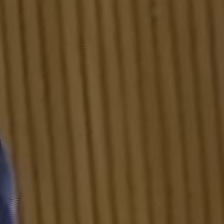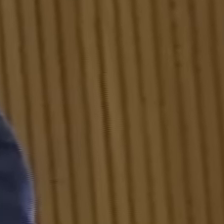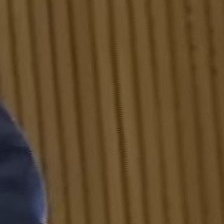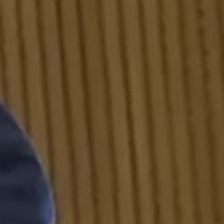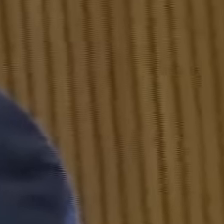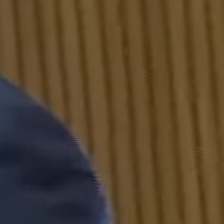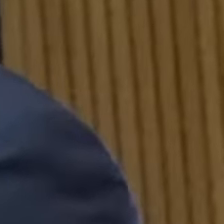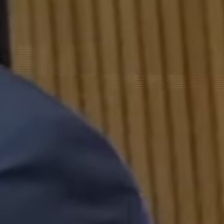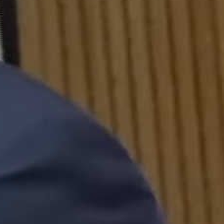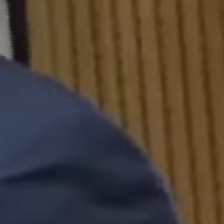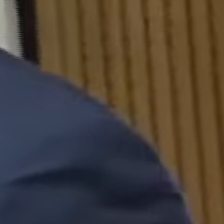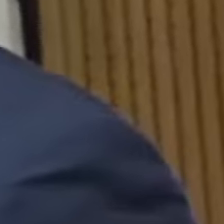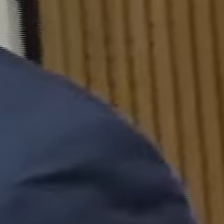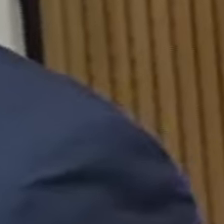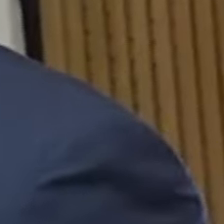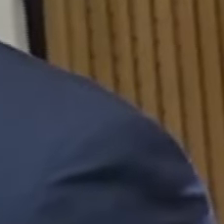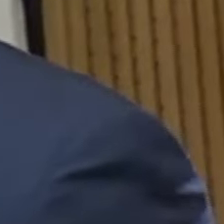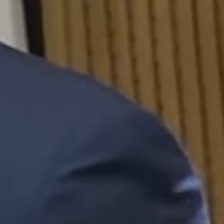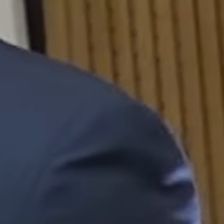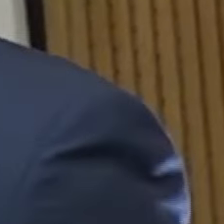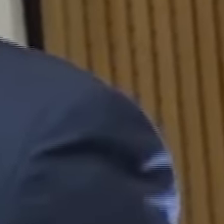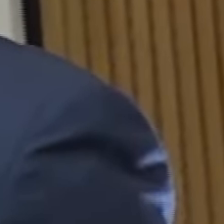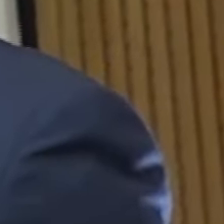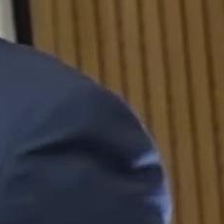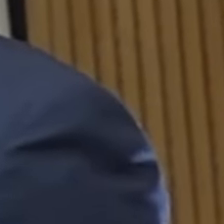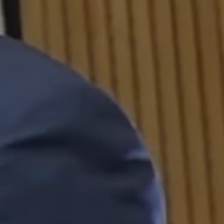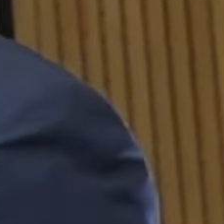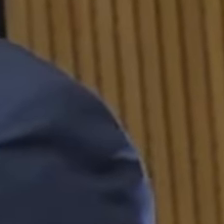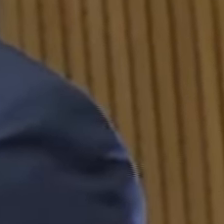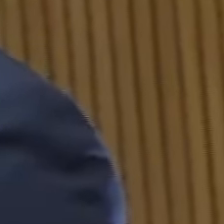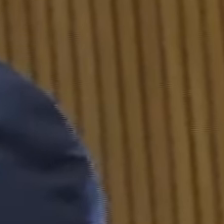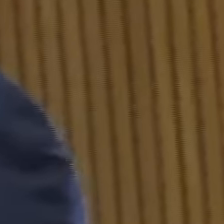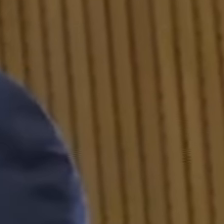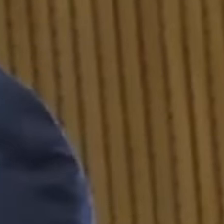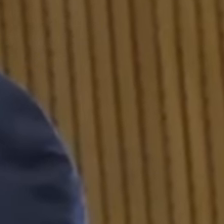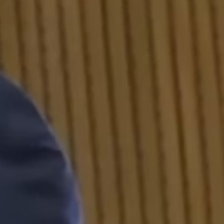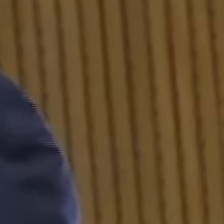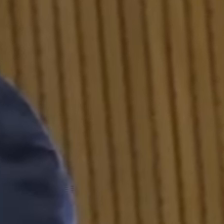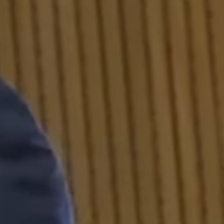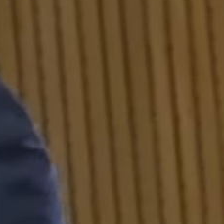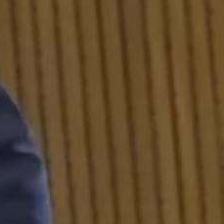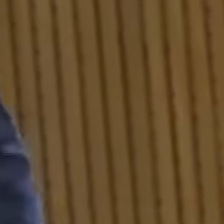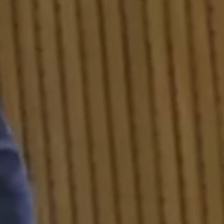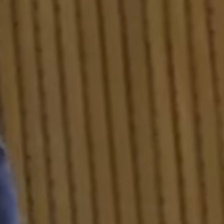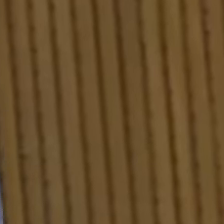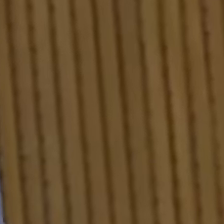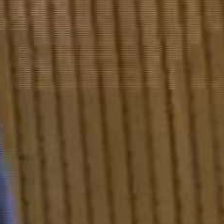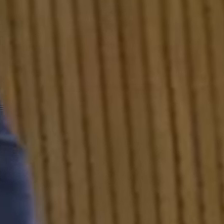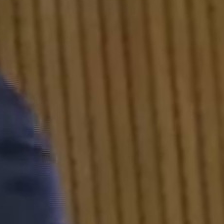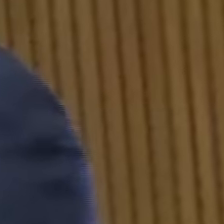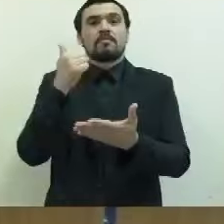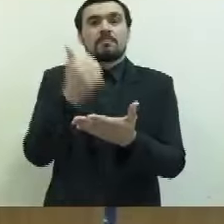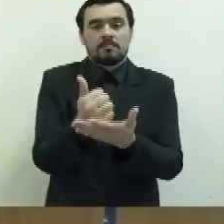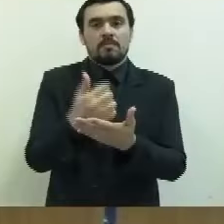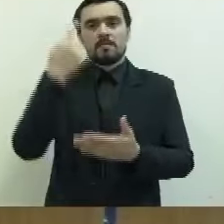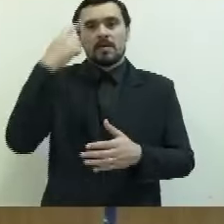Honorables miembros del Congreso de la Nación, queridos compatriotas, me presento ante ustedes hoy a